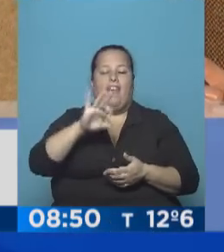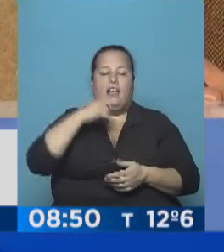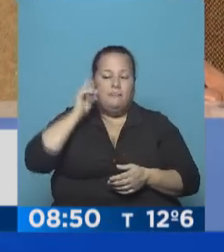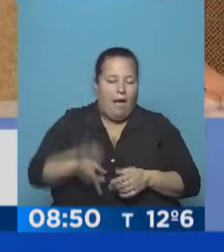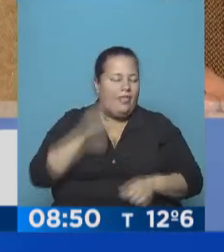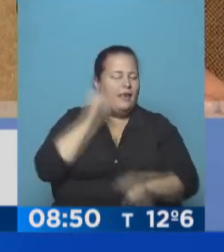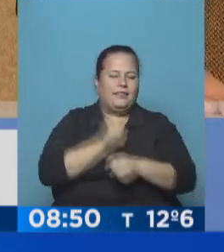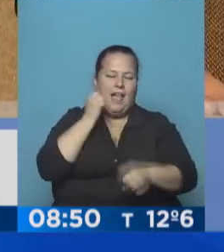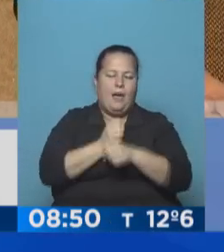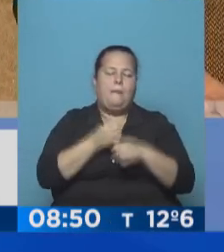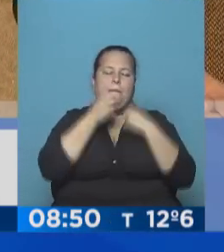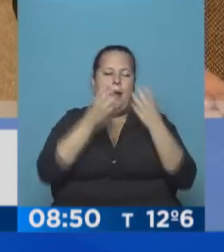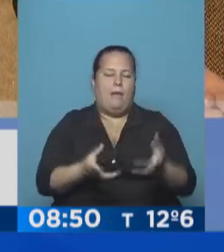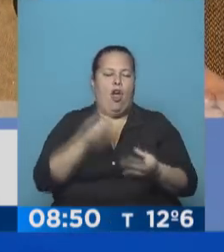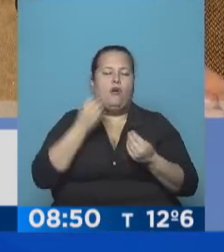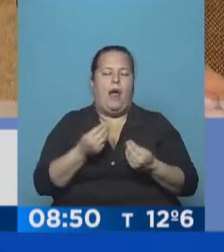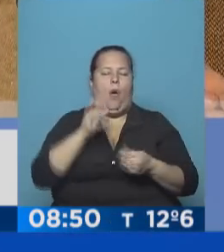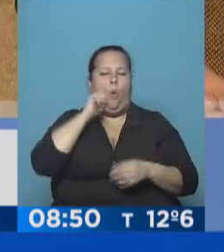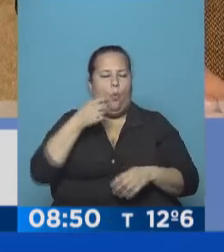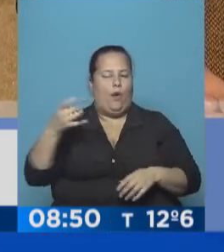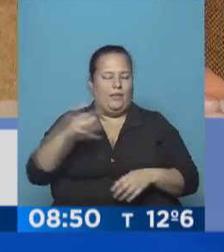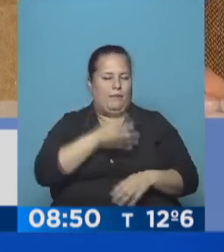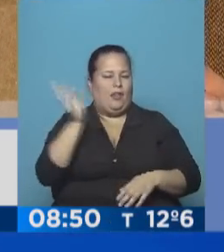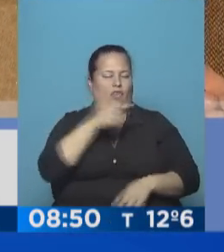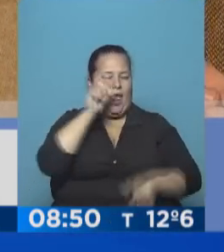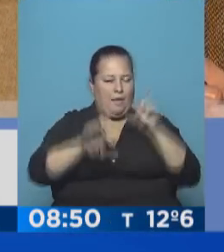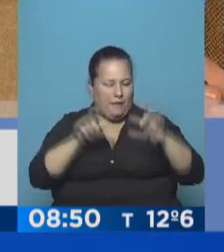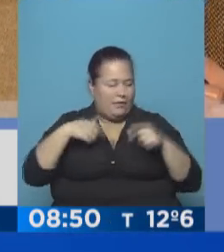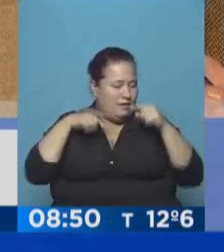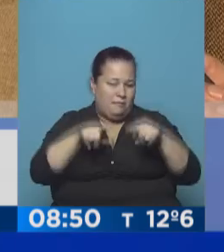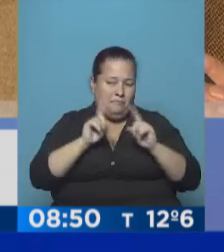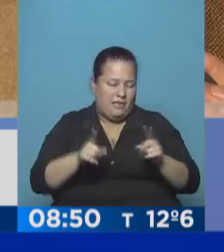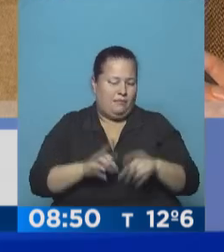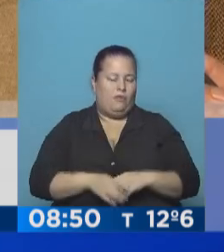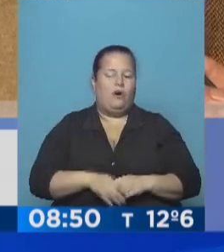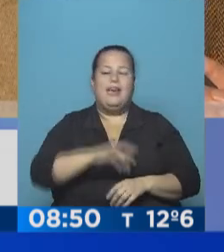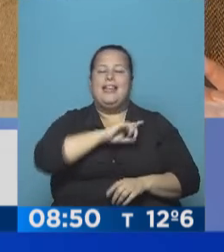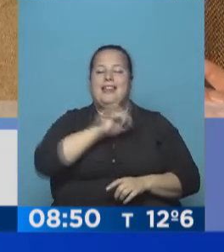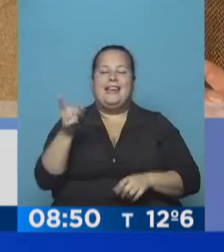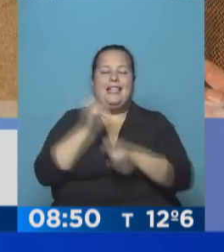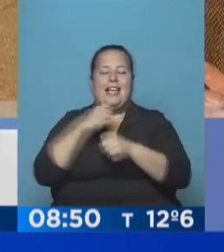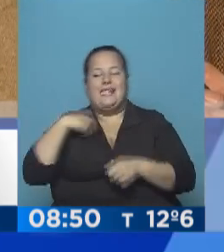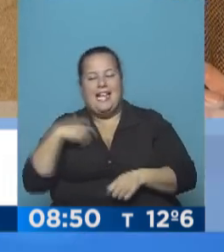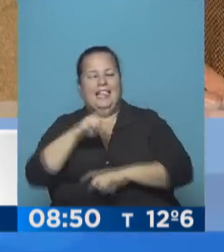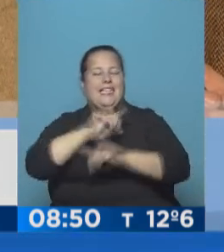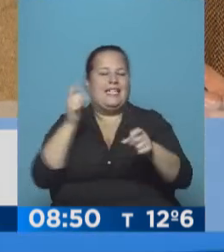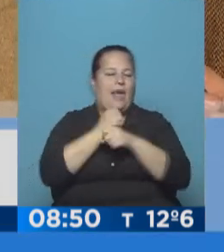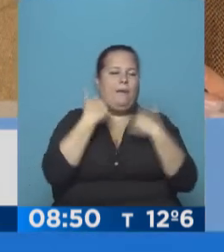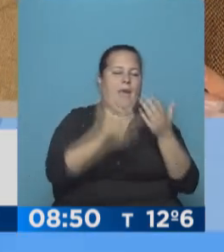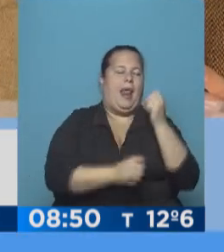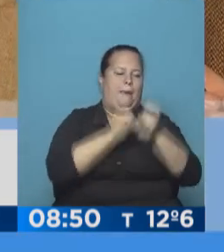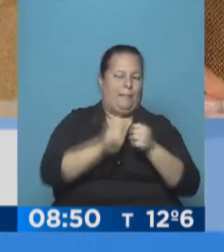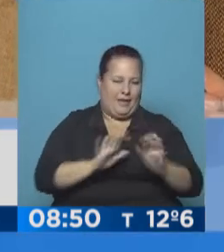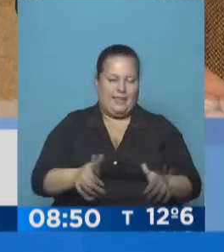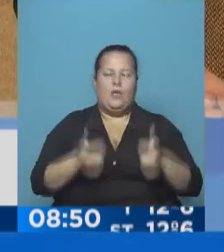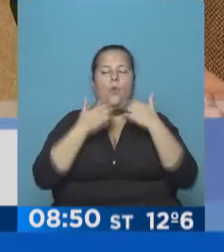trabajar en pos de un buen servicio para los usuarios, y a eso nos remitimos. trabajar para sindicalistas ni trabajar para empresarios.